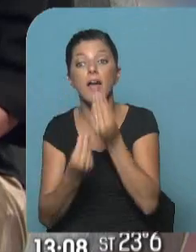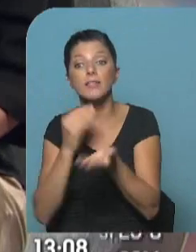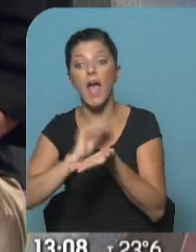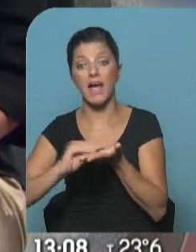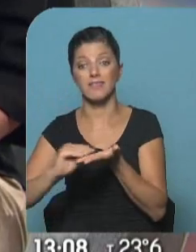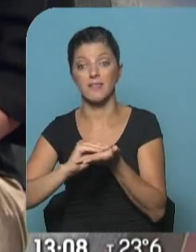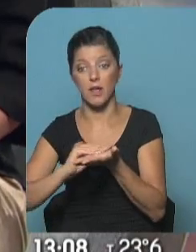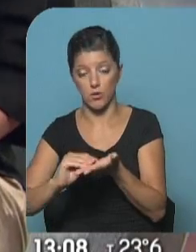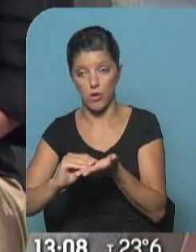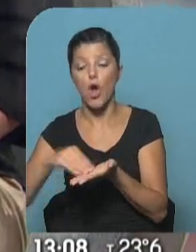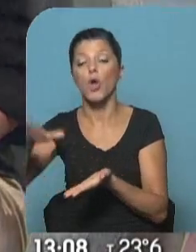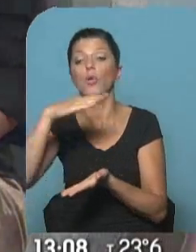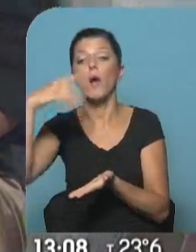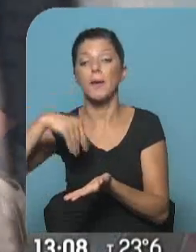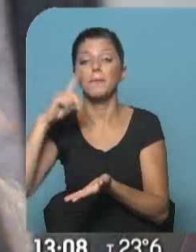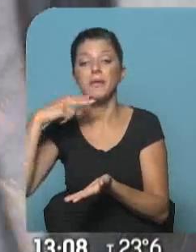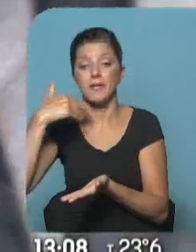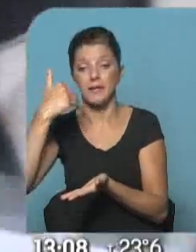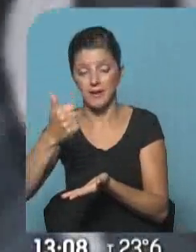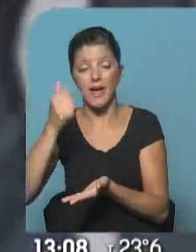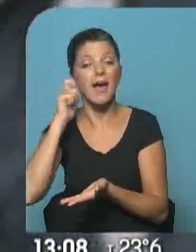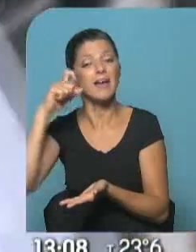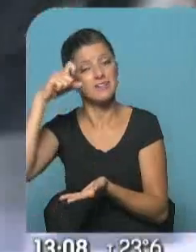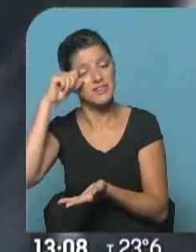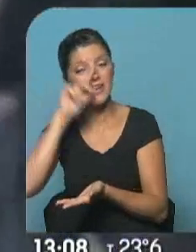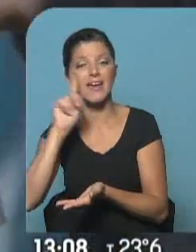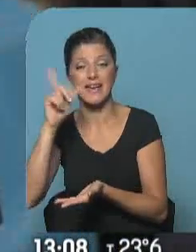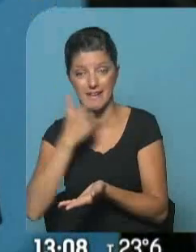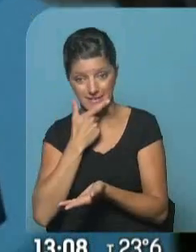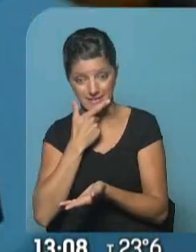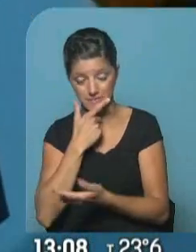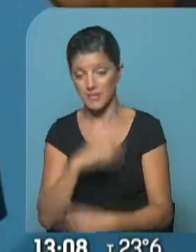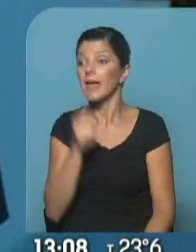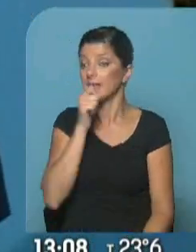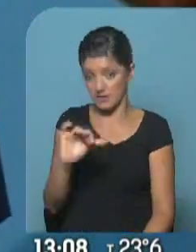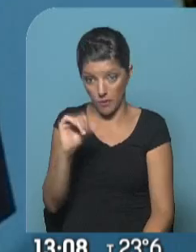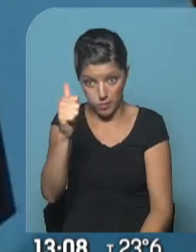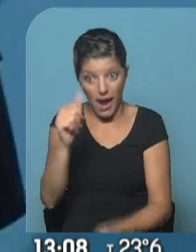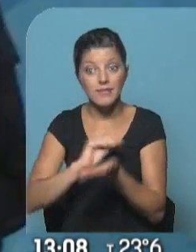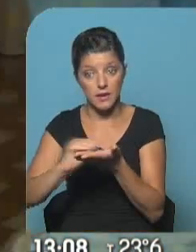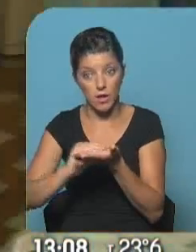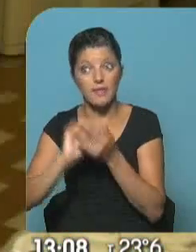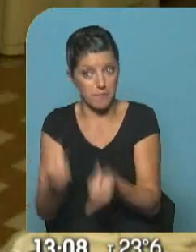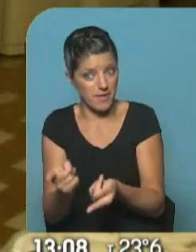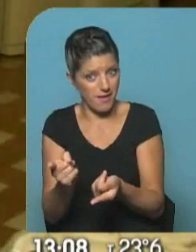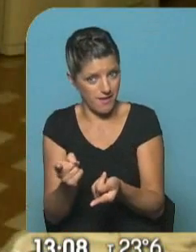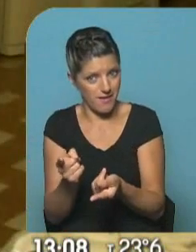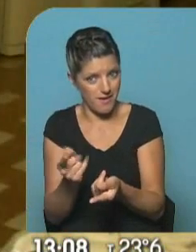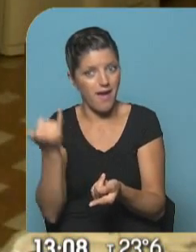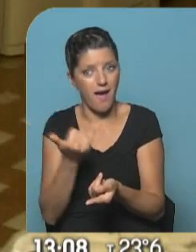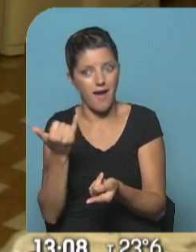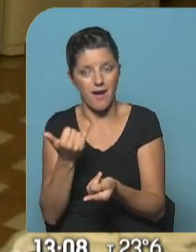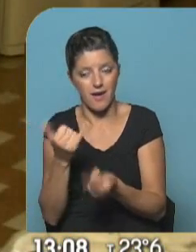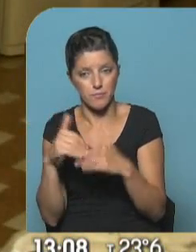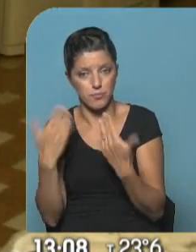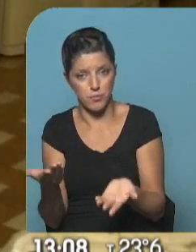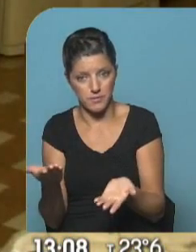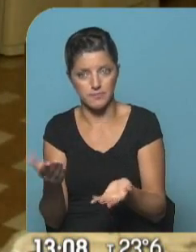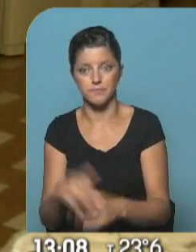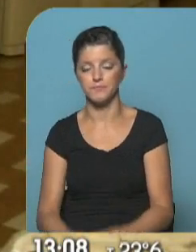polémica últimamente, principalmente en las redes sociales, de medidas, por ejemplo, la reforma laboral ha sido muy criticada por los